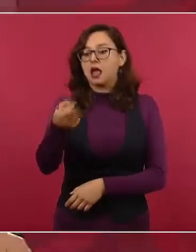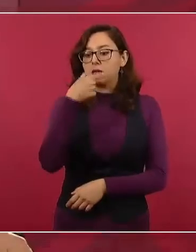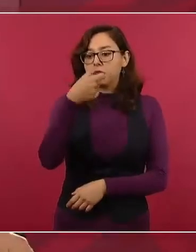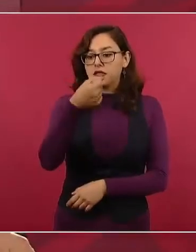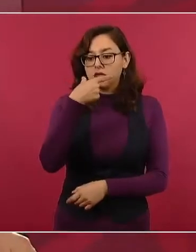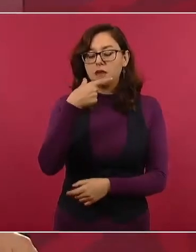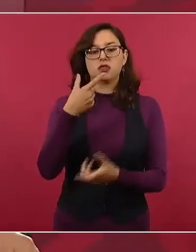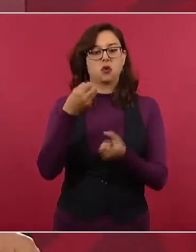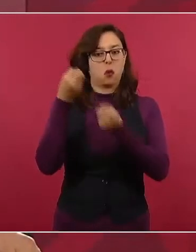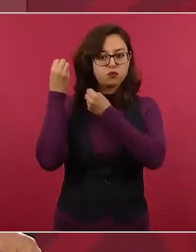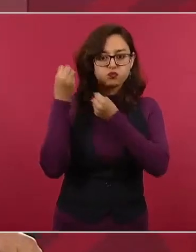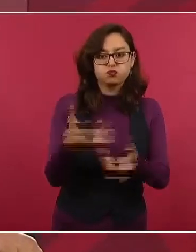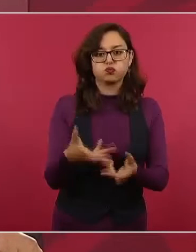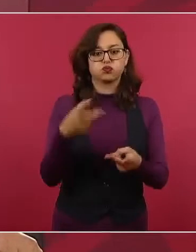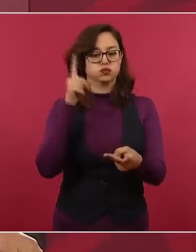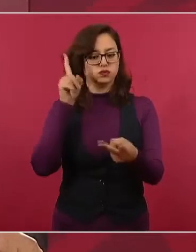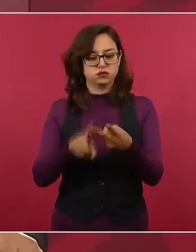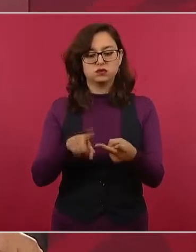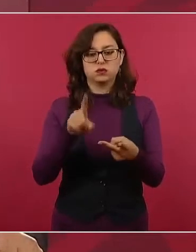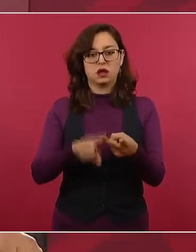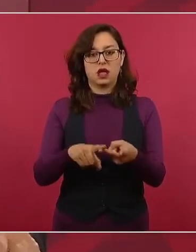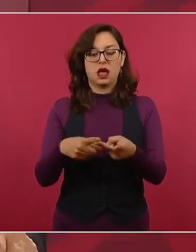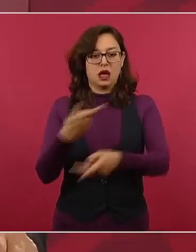gratuita, todos los estudios